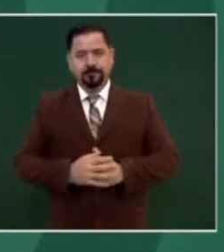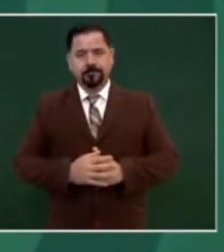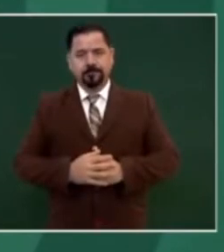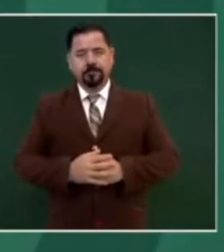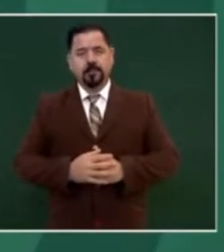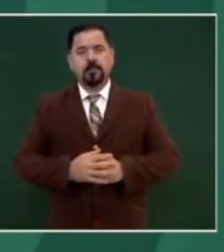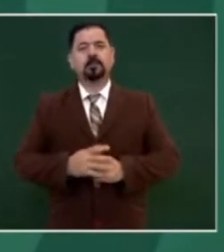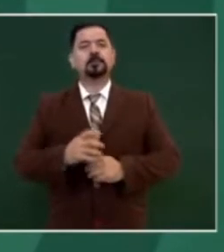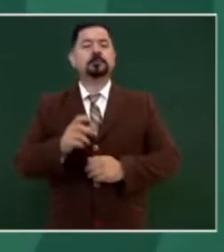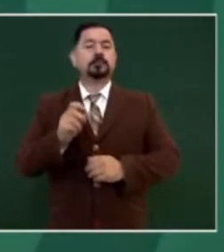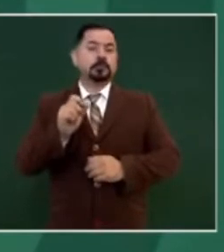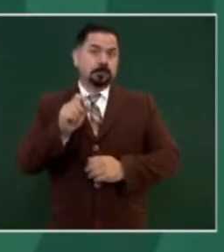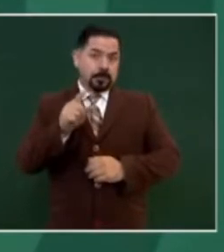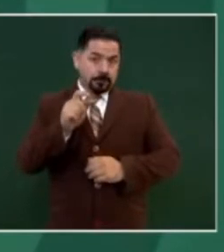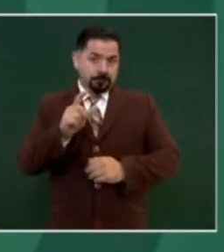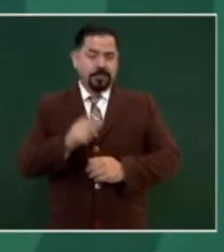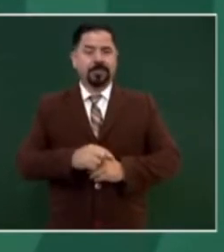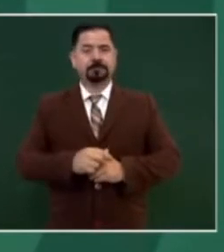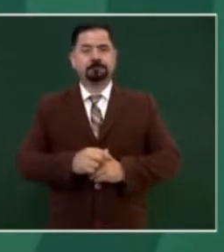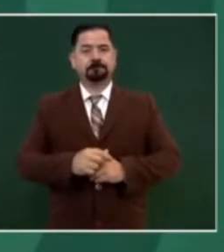si hay transparencia